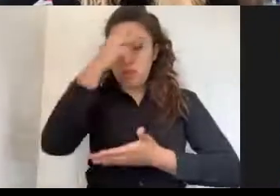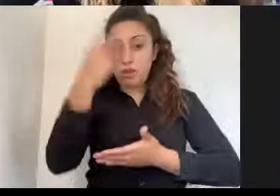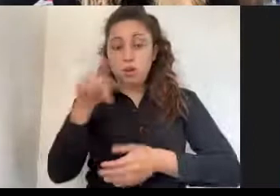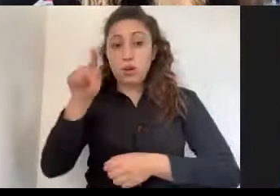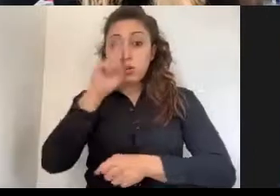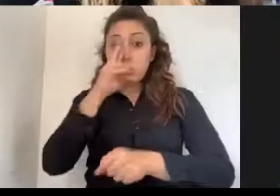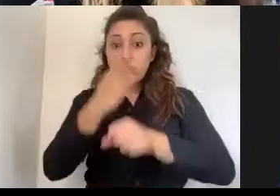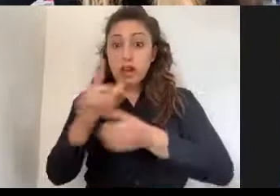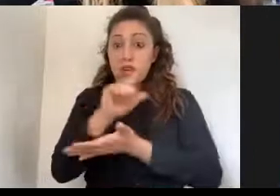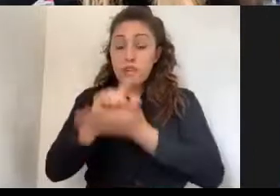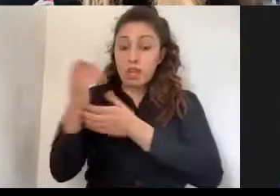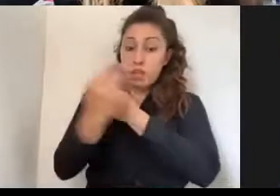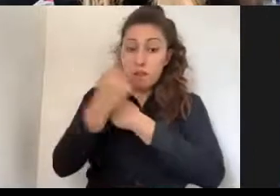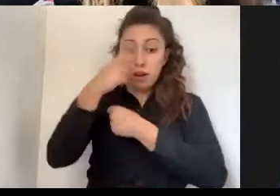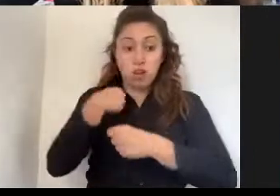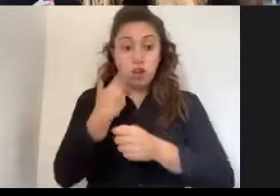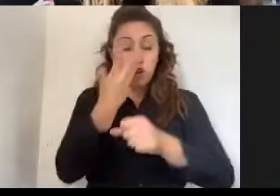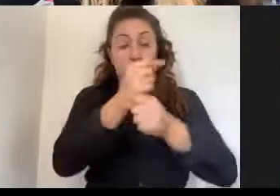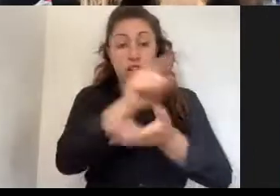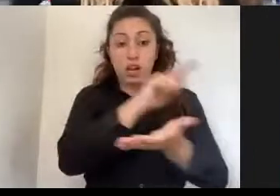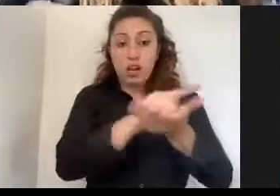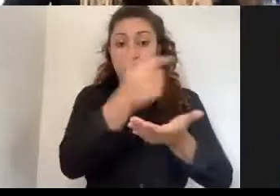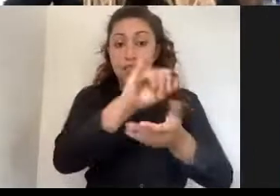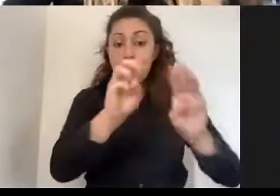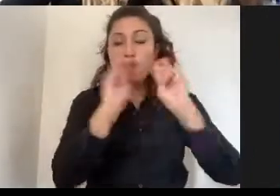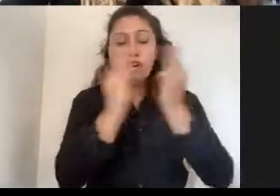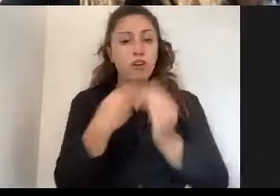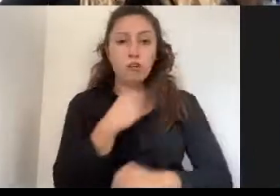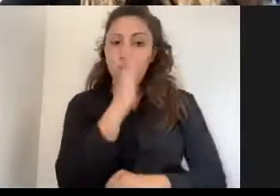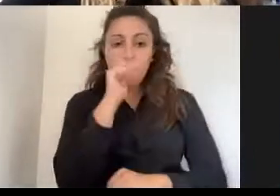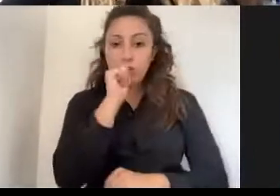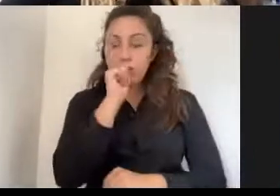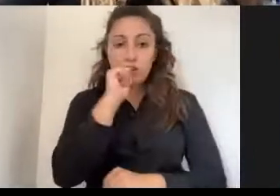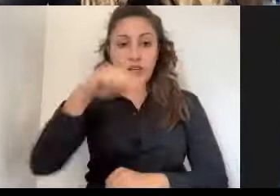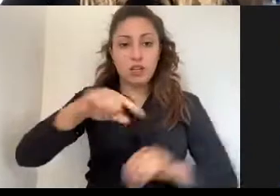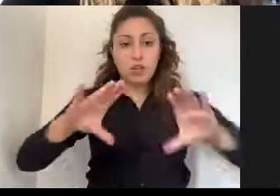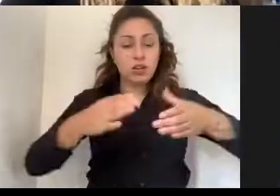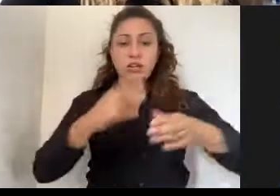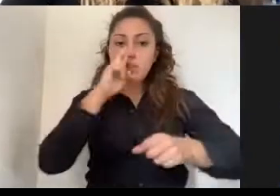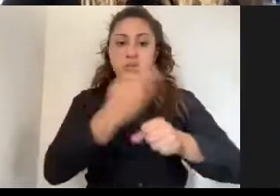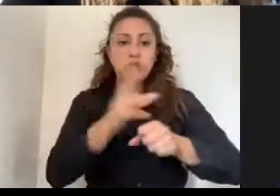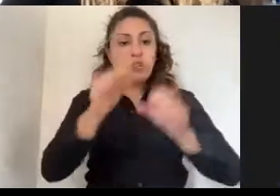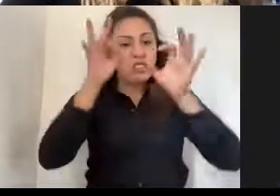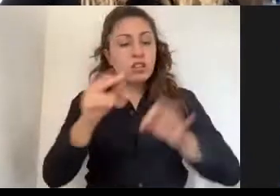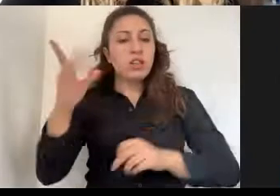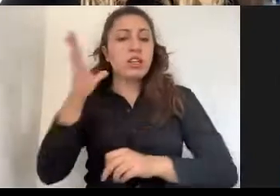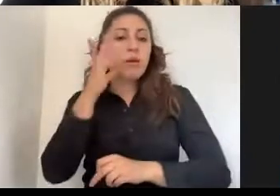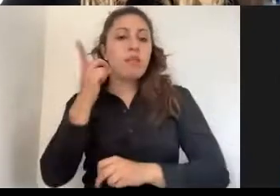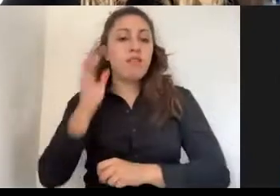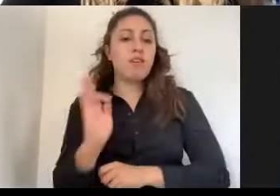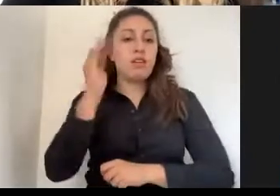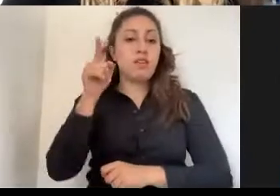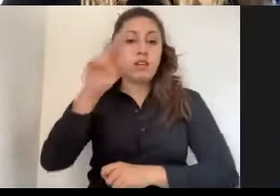para proponer reformas sobre delincuencia organizada, en atención a que es el Congreso de la Unión el que